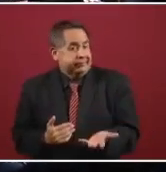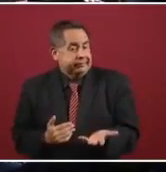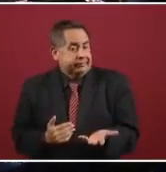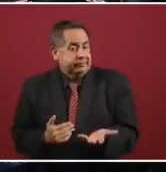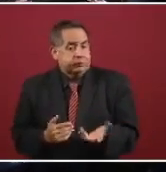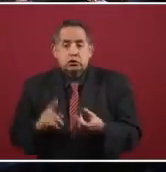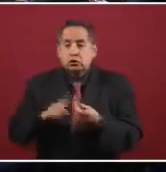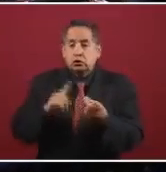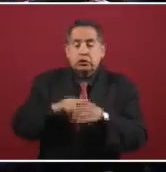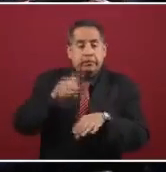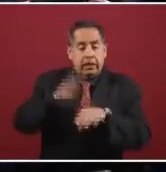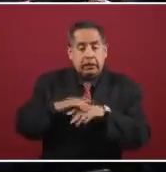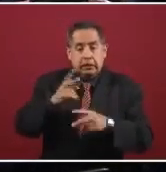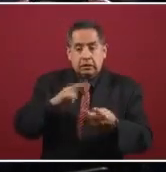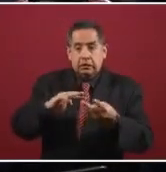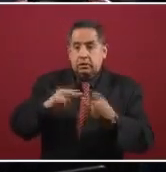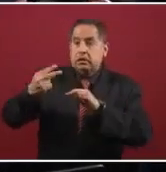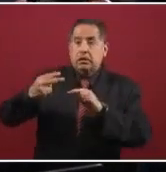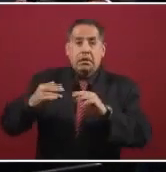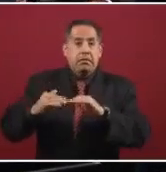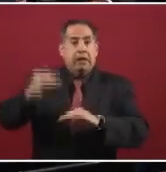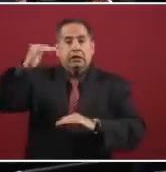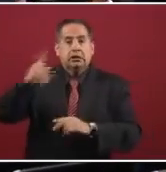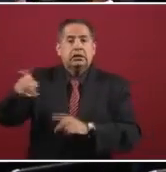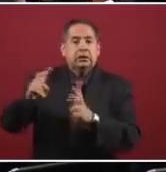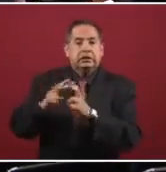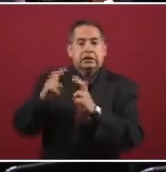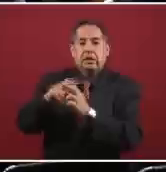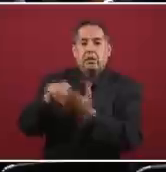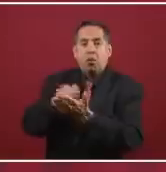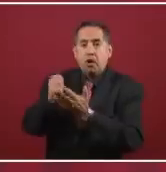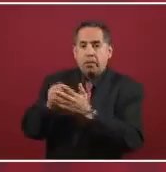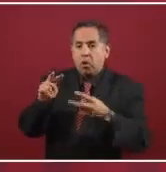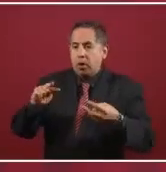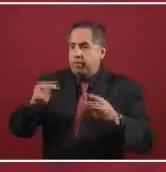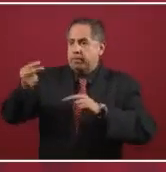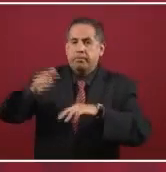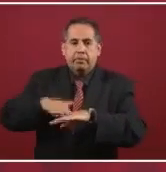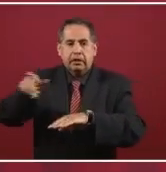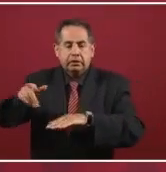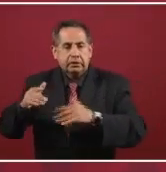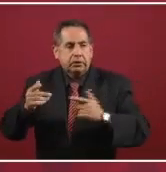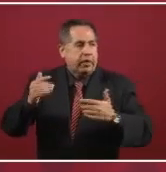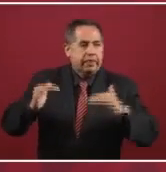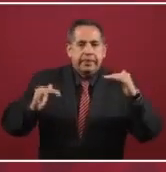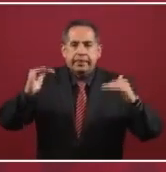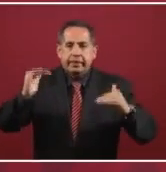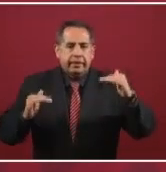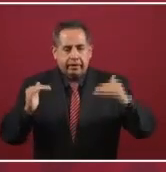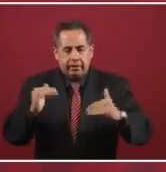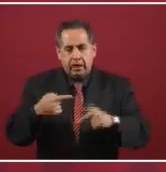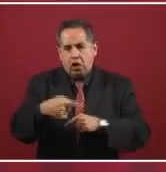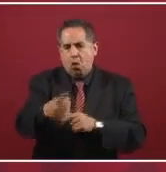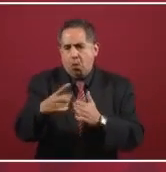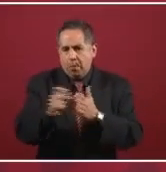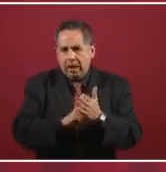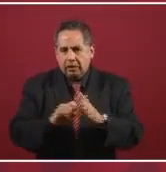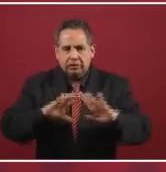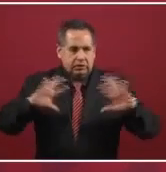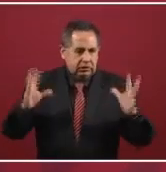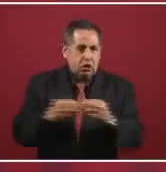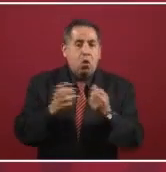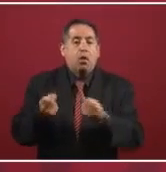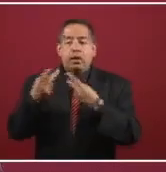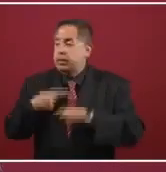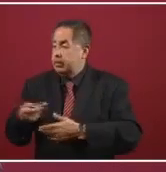¿Dónde tenemos ahora un incremento? Pues en Tamaulipas. Entonces, lo vamos ajustando cada semana. Y al mes les daremos un reporte de cuántos han entrado,